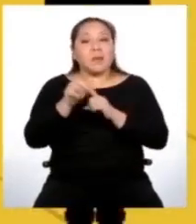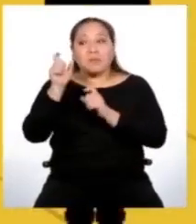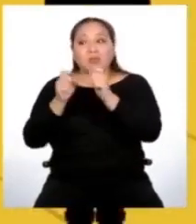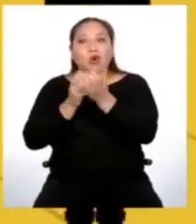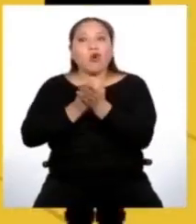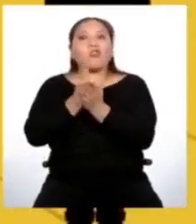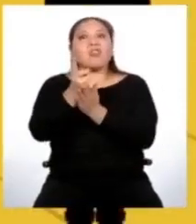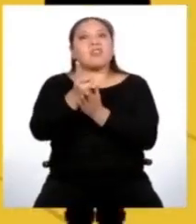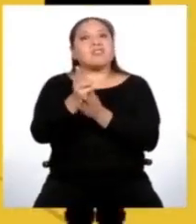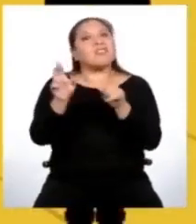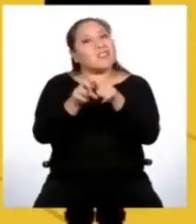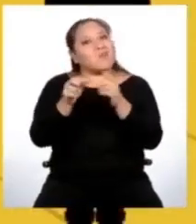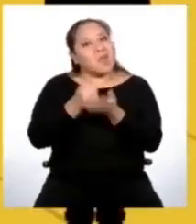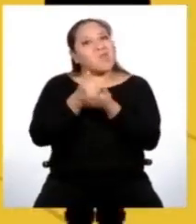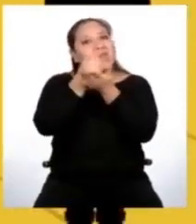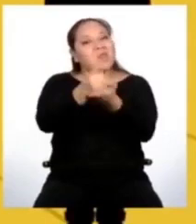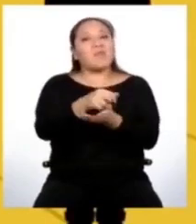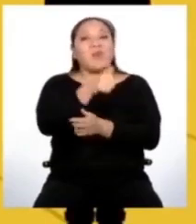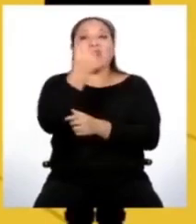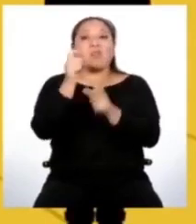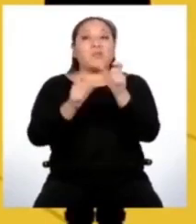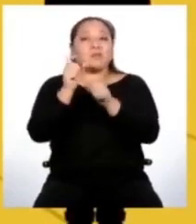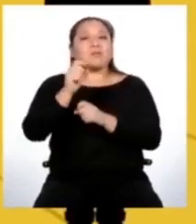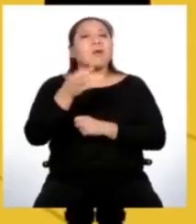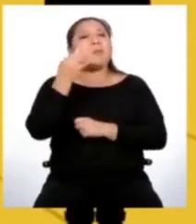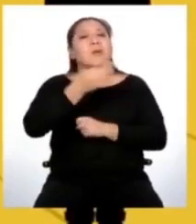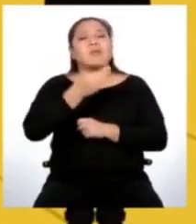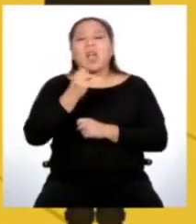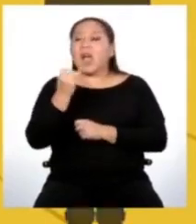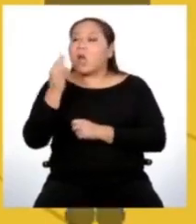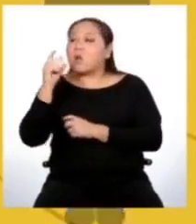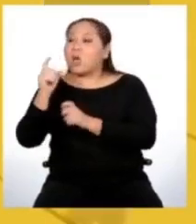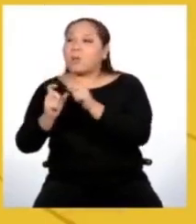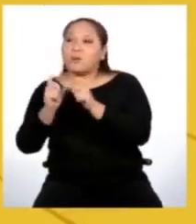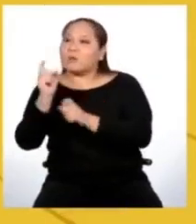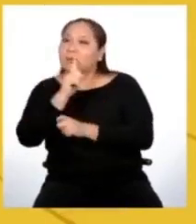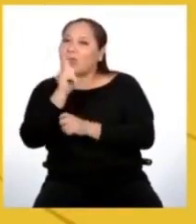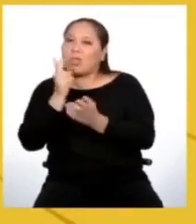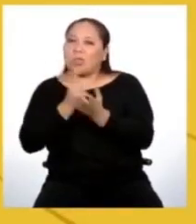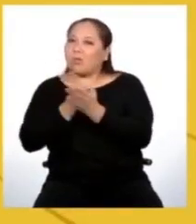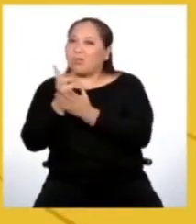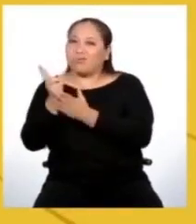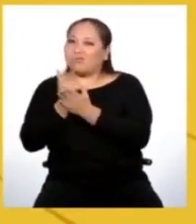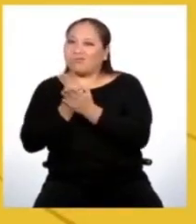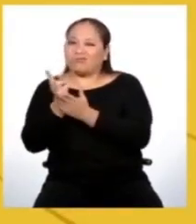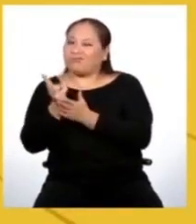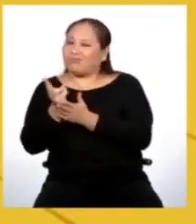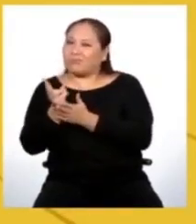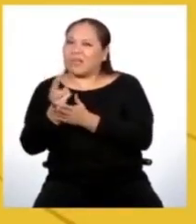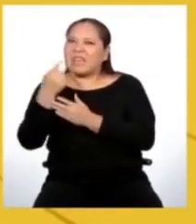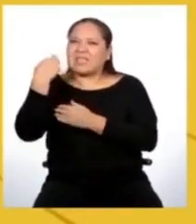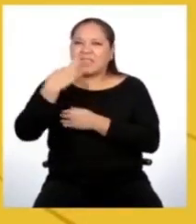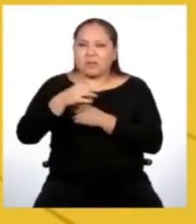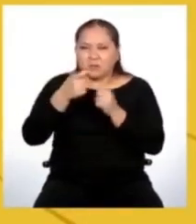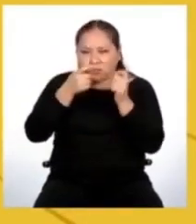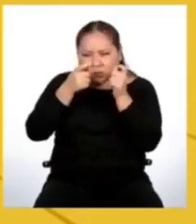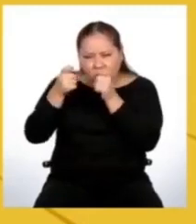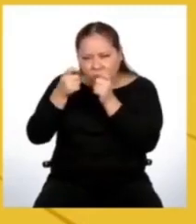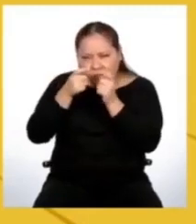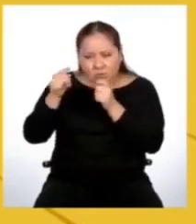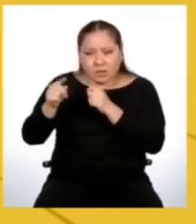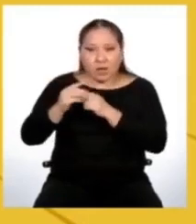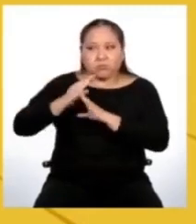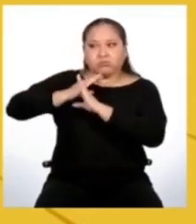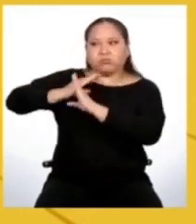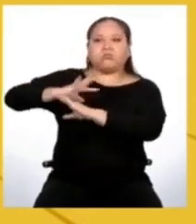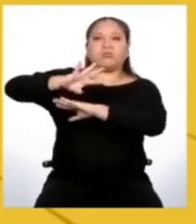honestos y ayudamos a los demás. Aunque es verdad que hay gente que no es tan honrada y que hay que estar siempre vigilantes a luchar contra la